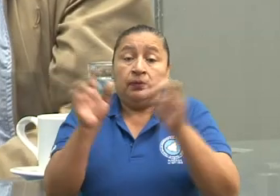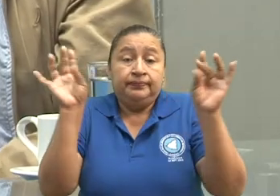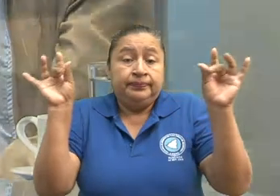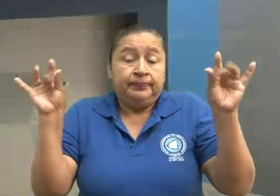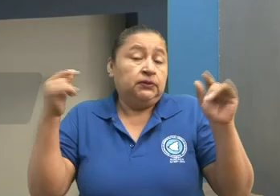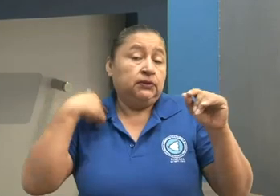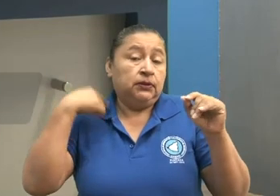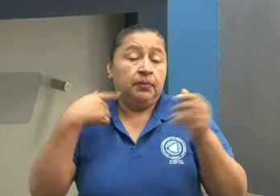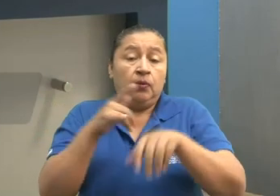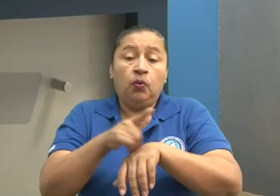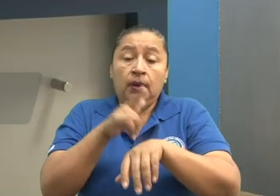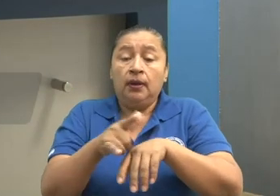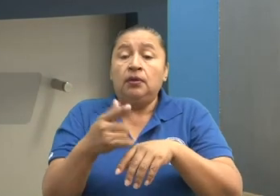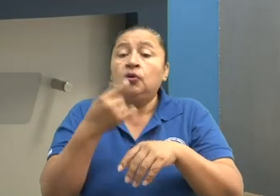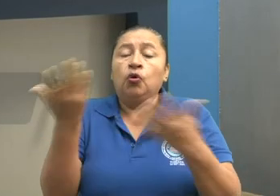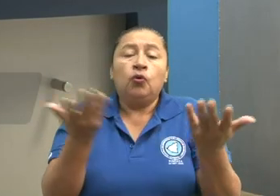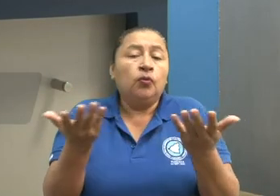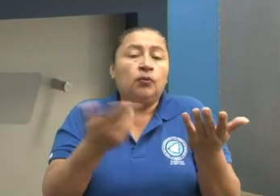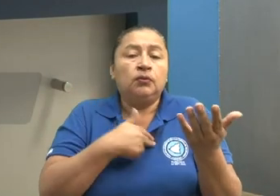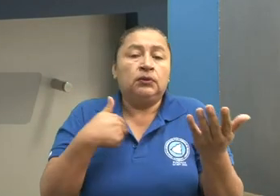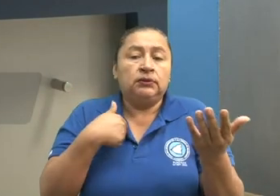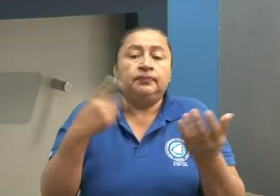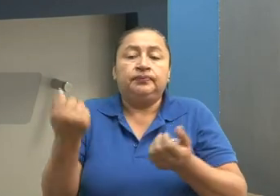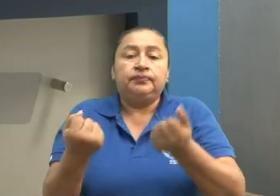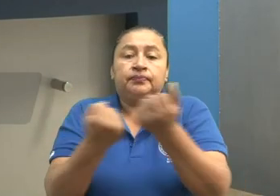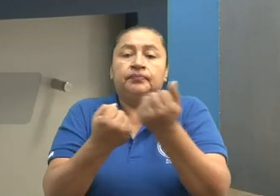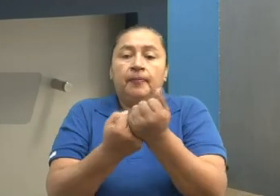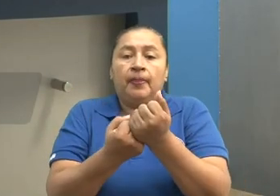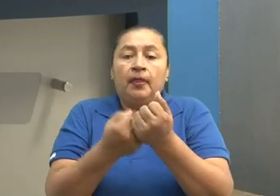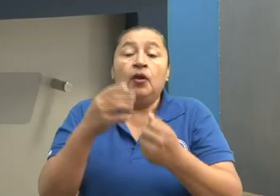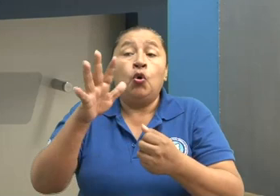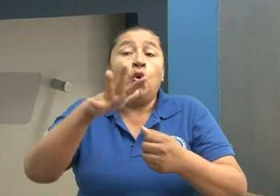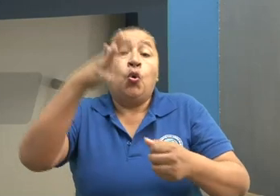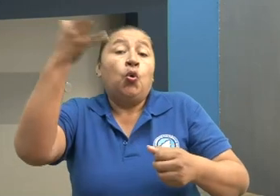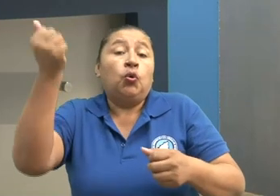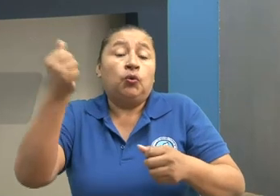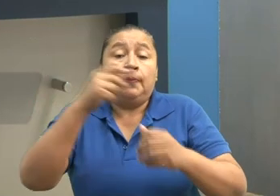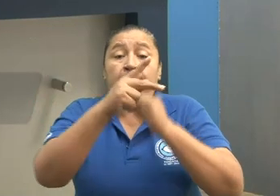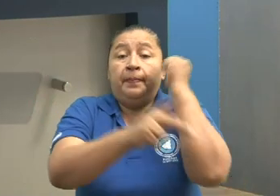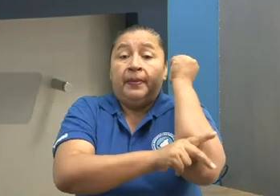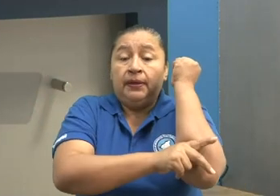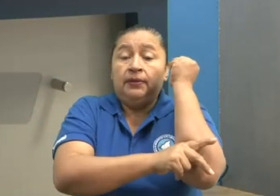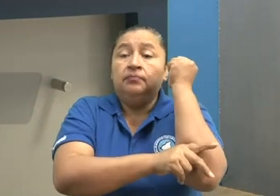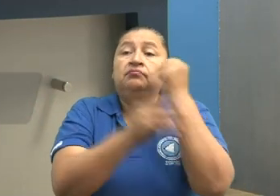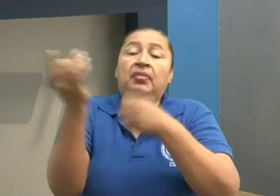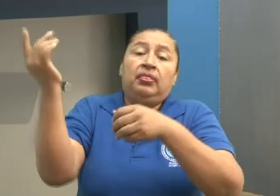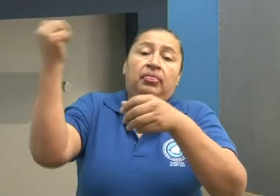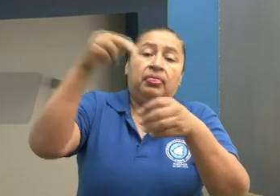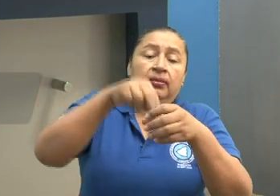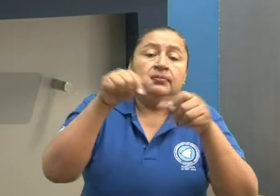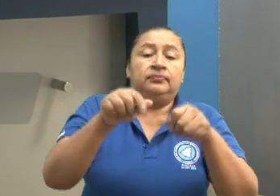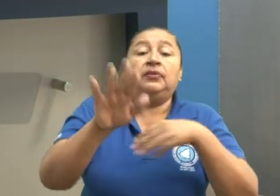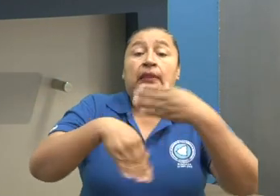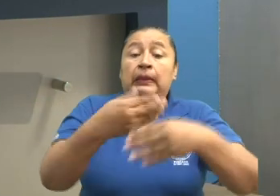sectores oligarcas siempre buscaron cómo apoyarse en el intervencionismo extranjero para realizar sus intereses. Y después de esa